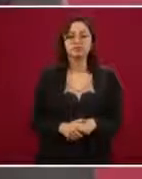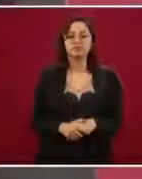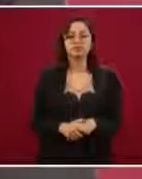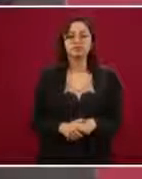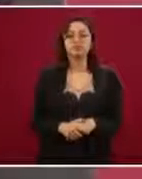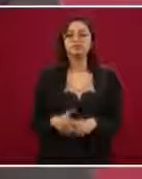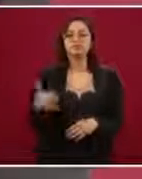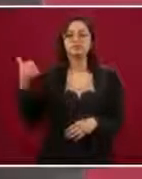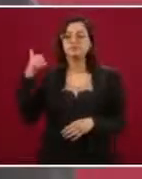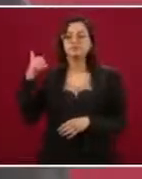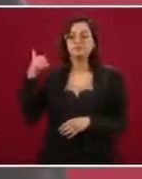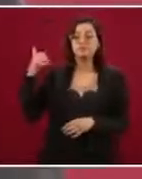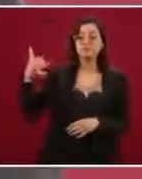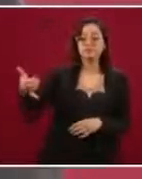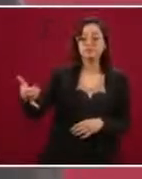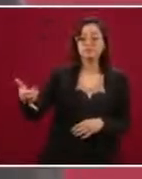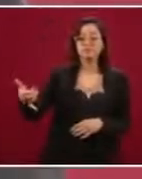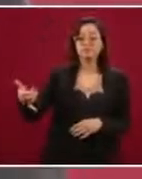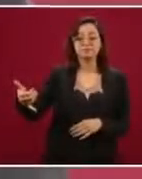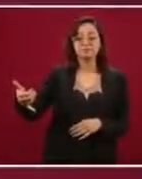Y le hablan por teléfono.